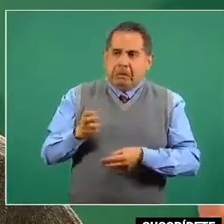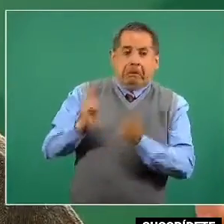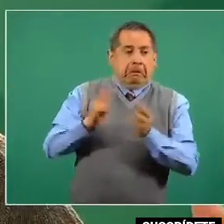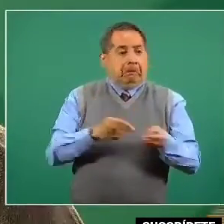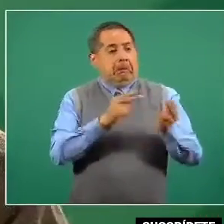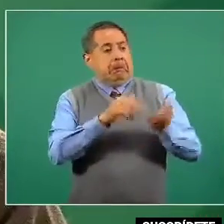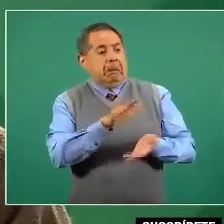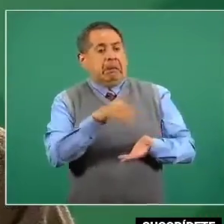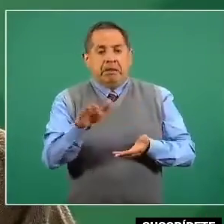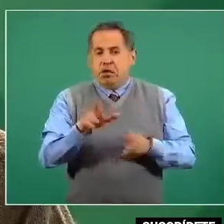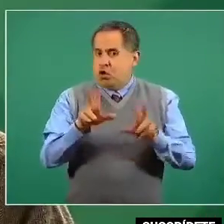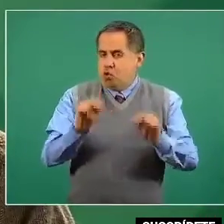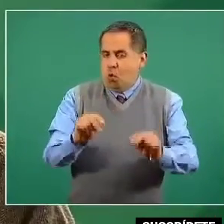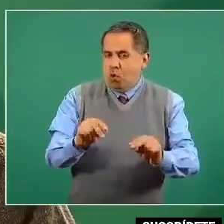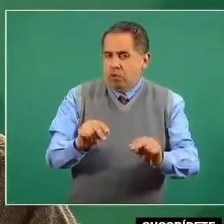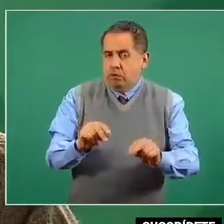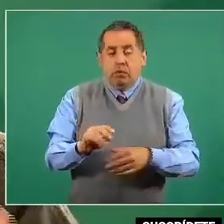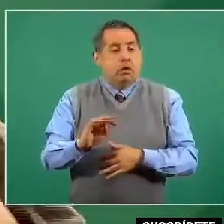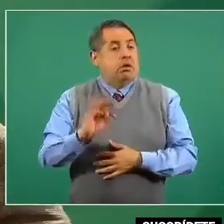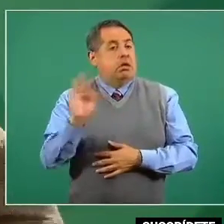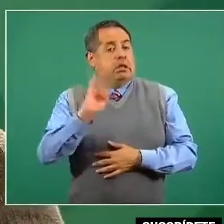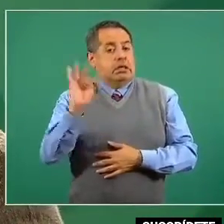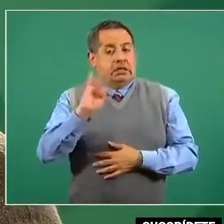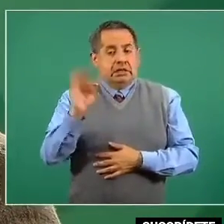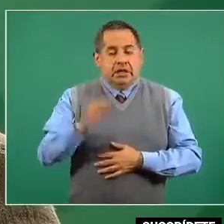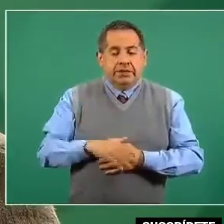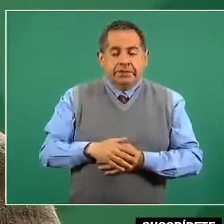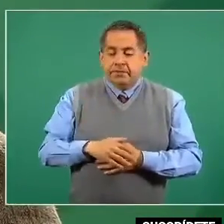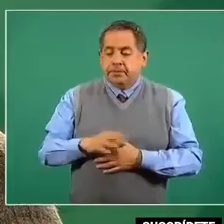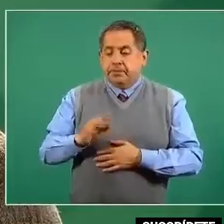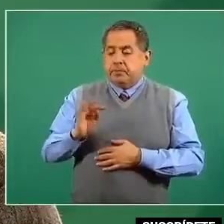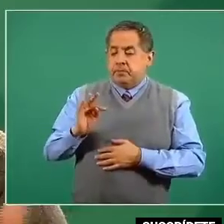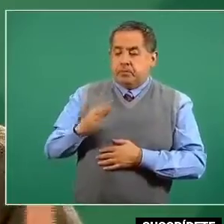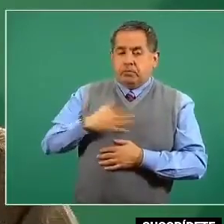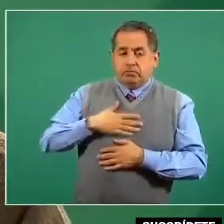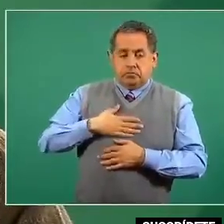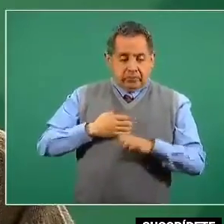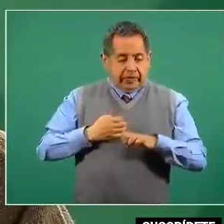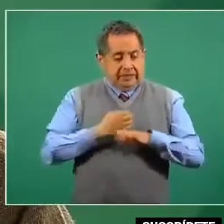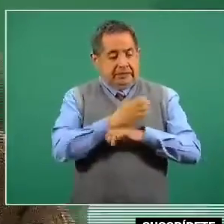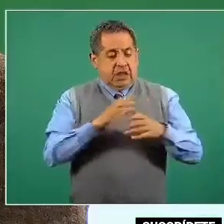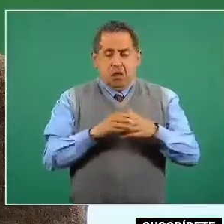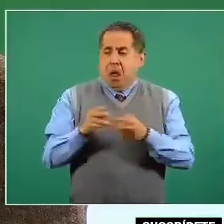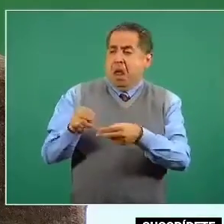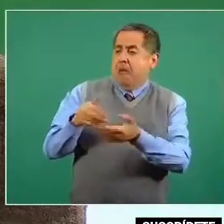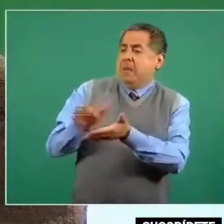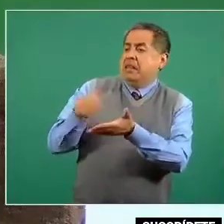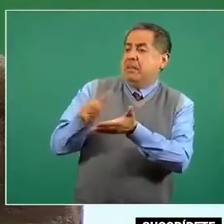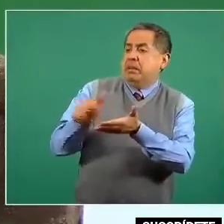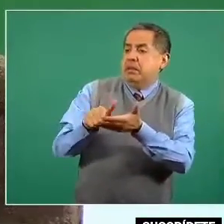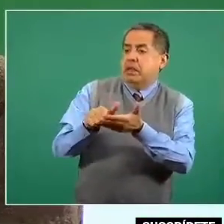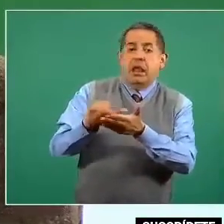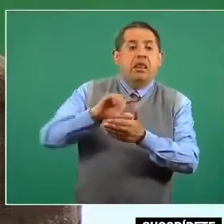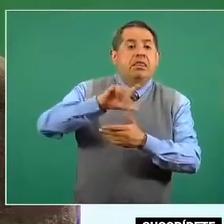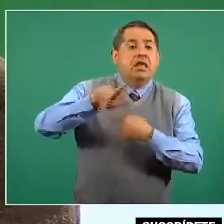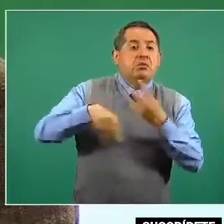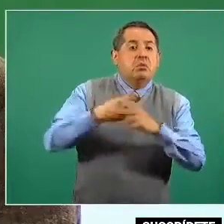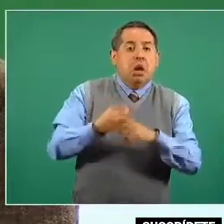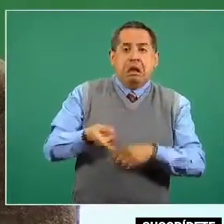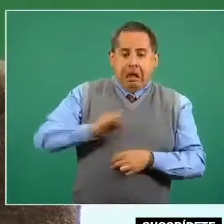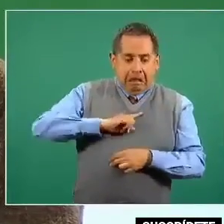evento. Y puede pasar que el día de mañana quien cierra sus puertas sea quien necesita ayuda. Entonces no perdamos de vista